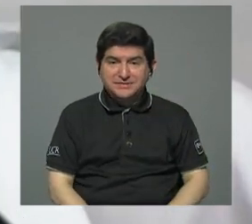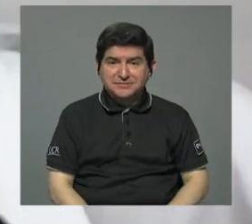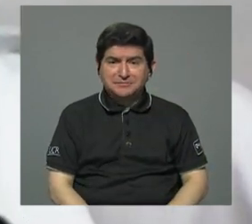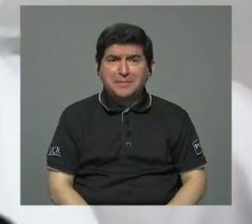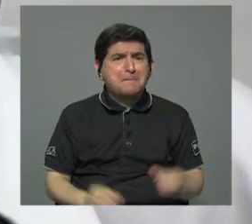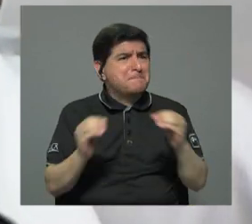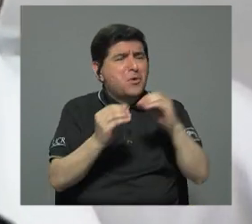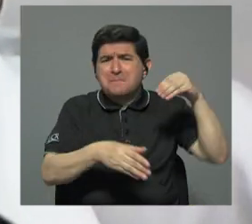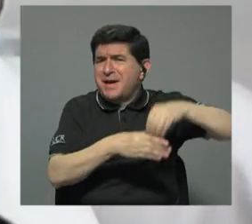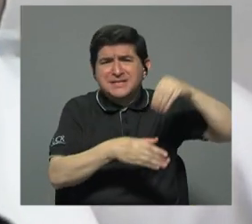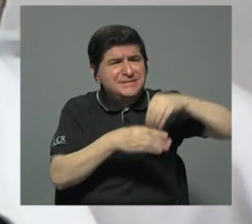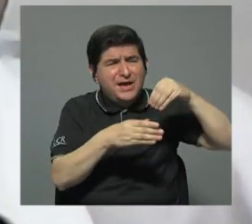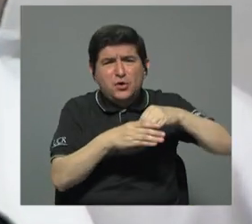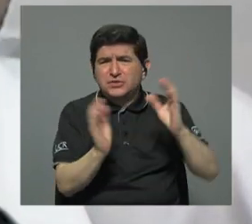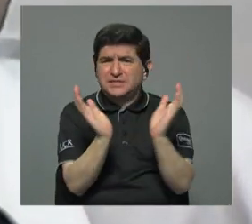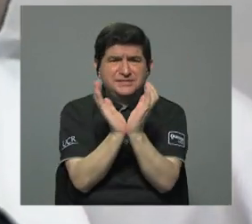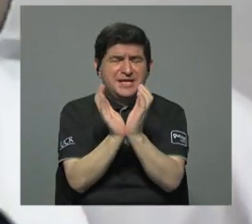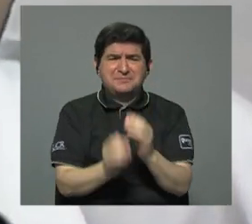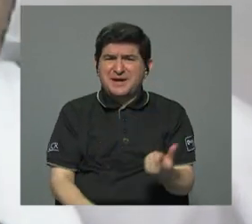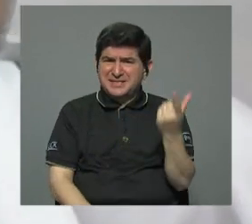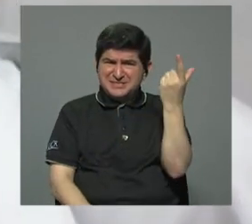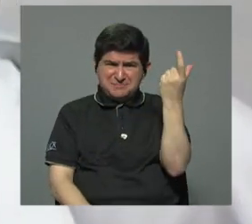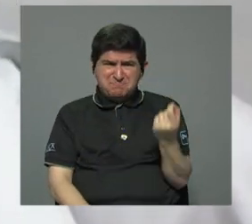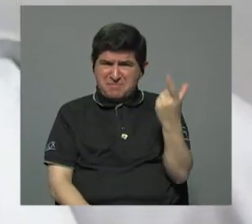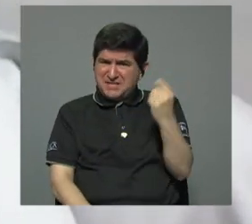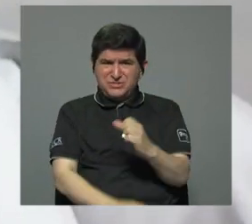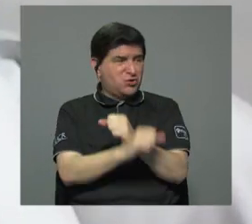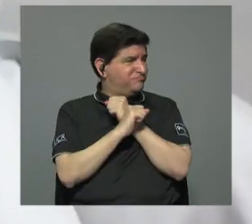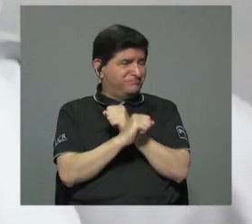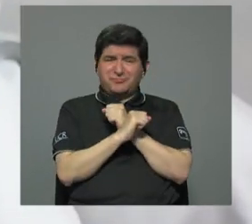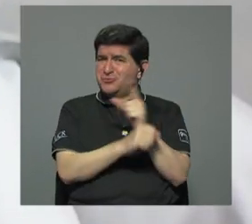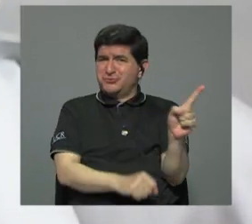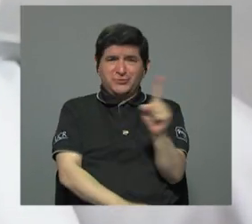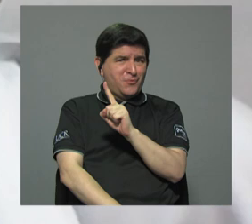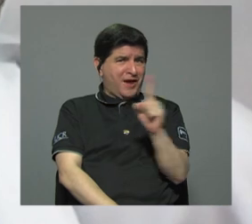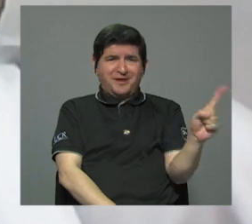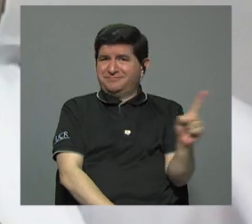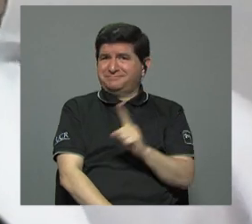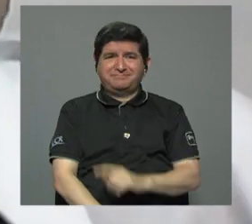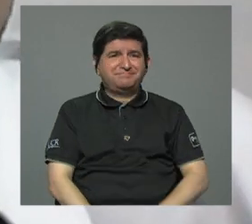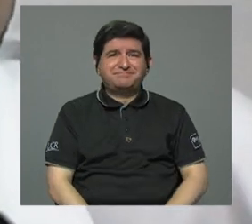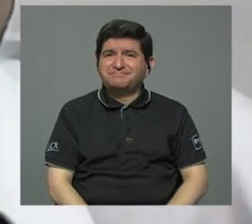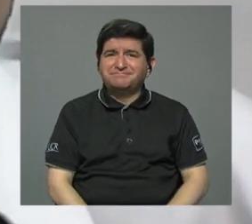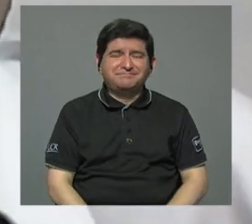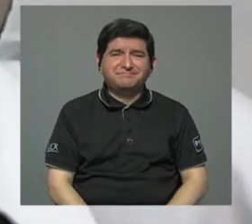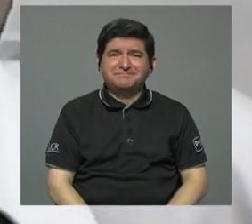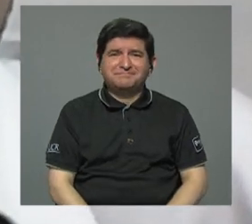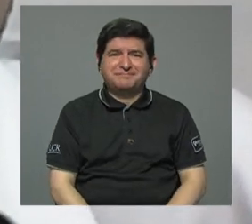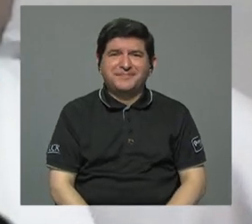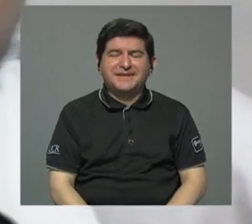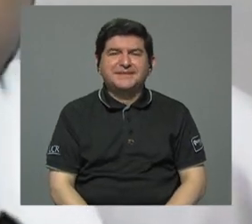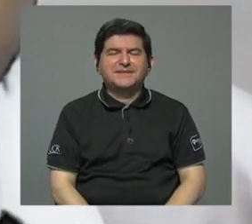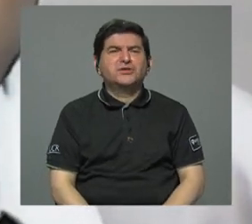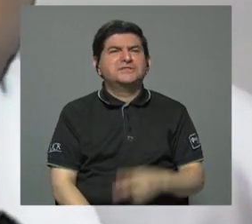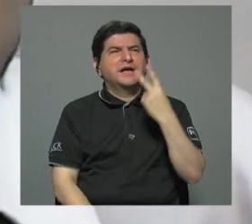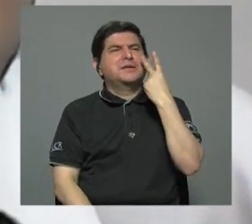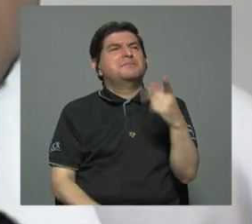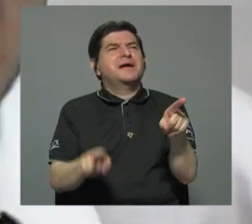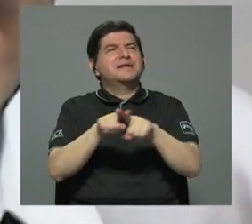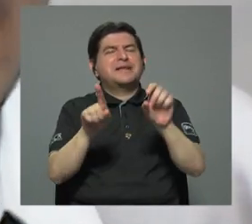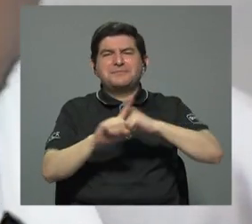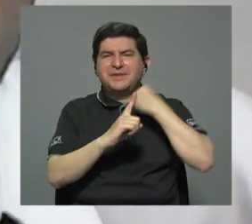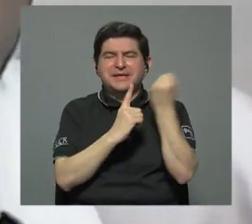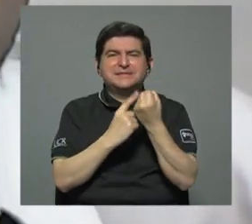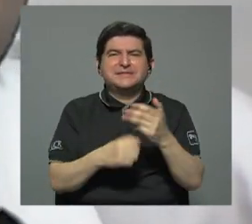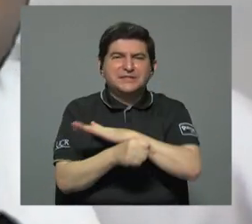más que coticemos con la caja, nuestra pensión no está asegurada. ¿Verdad? Entonces, hay que verlo también de una manera